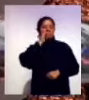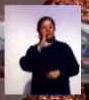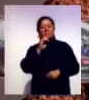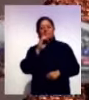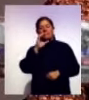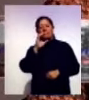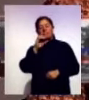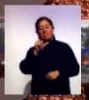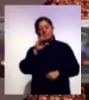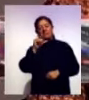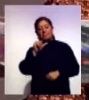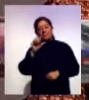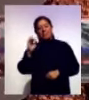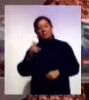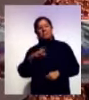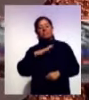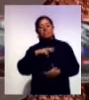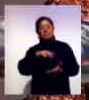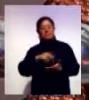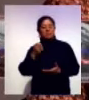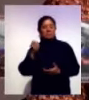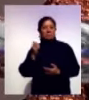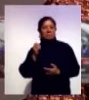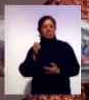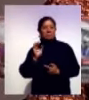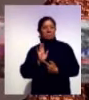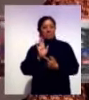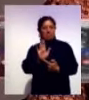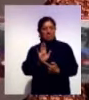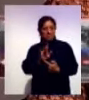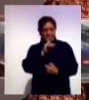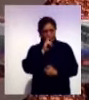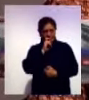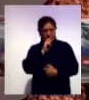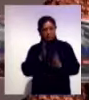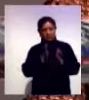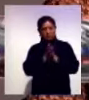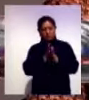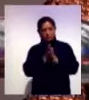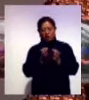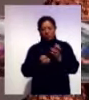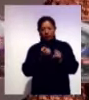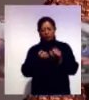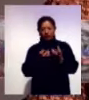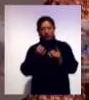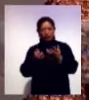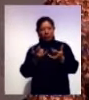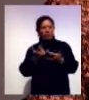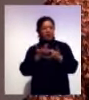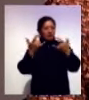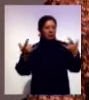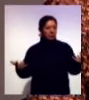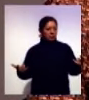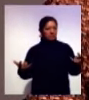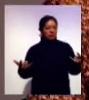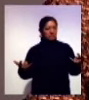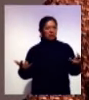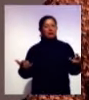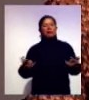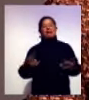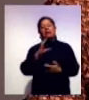presentándose el documental Agua de Barranca, Espuma para el Alma, la historia de la bebida del cacao